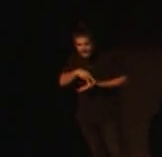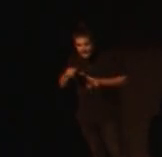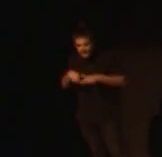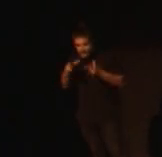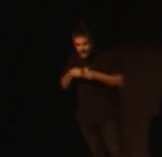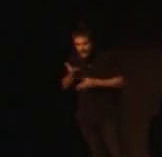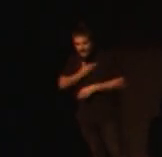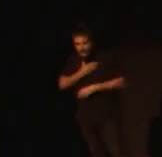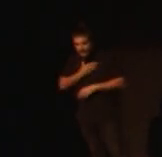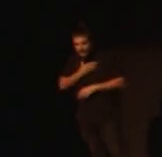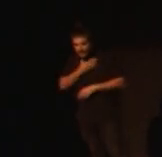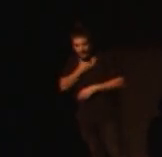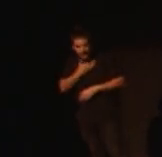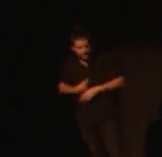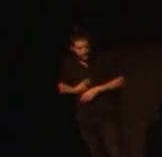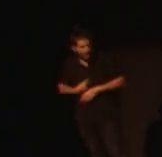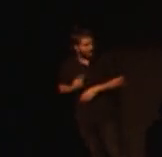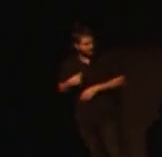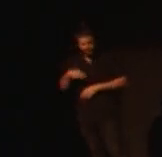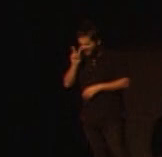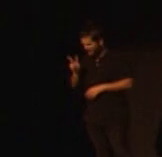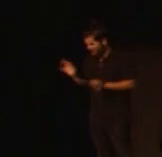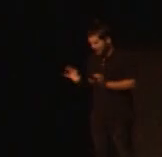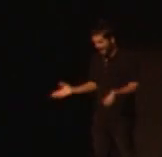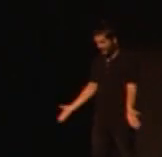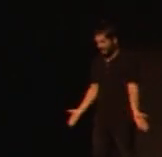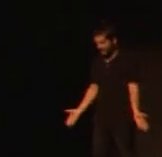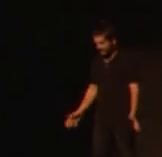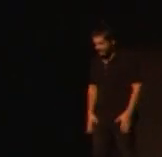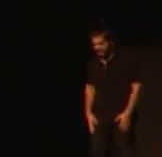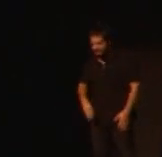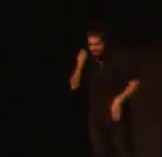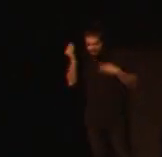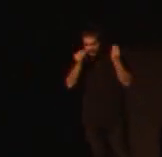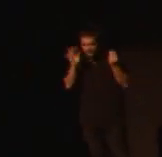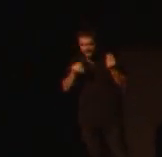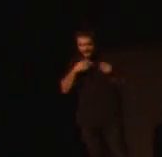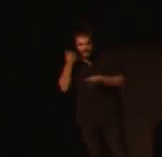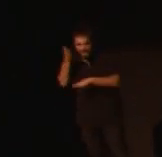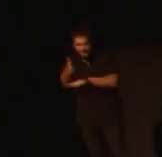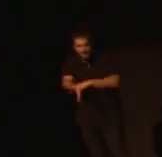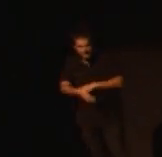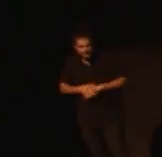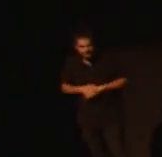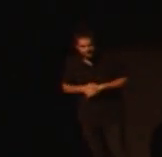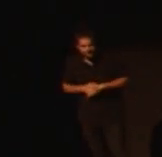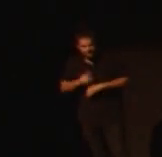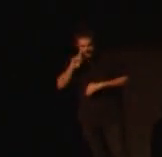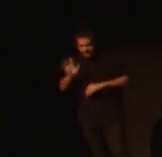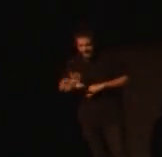del Ayuntamiento de Murcia. Hija, yo desde aquí no veo nada. Yo creo que sí. Voy a bajar al patio de butacas para asegurarme, pero me parece que